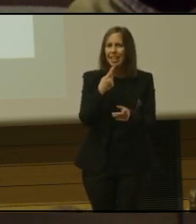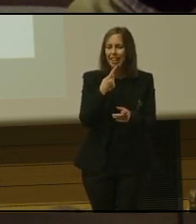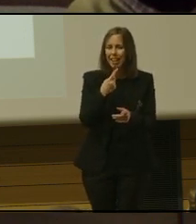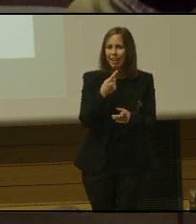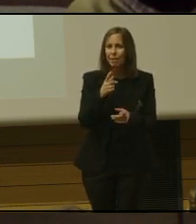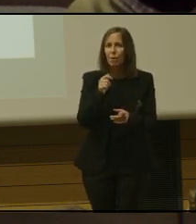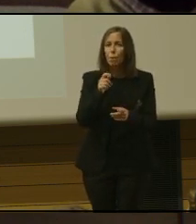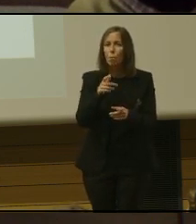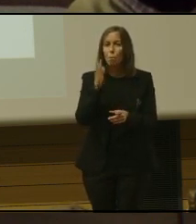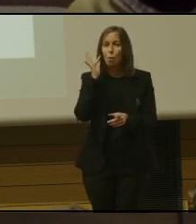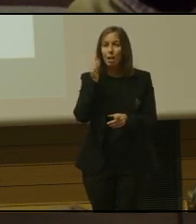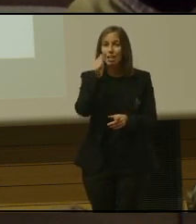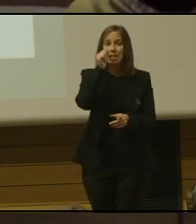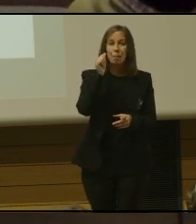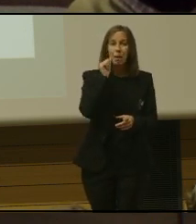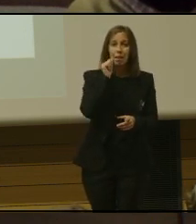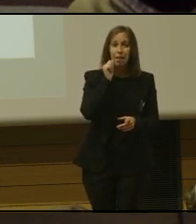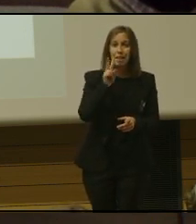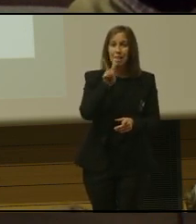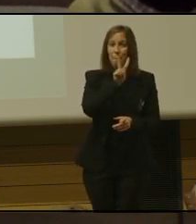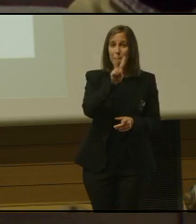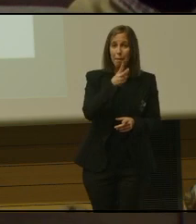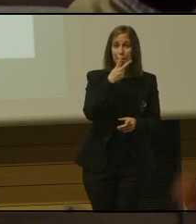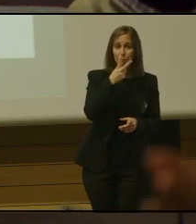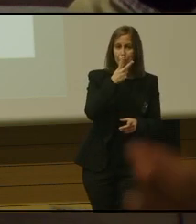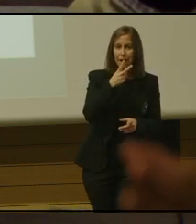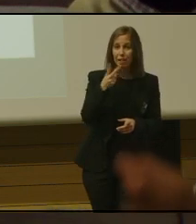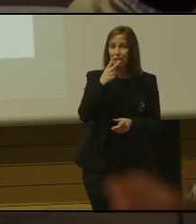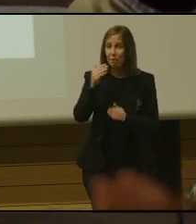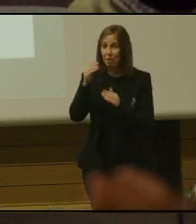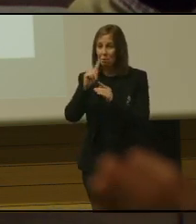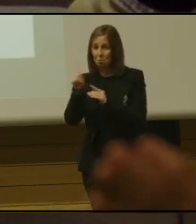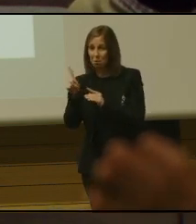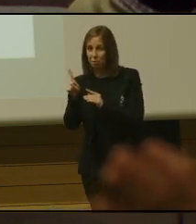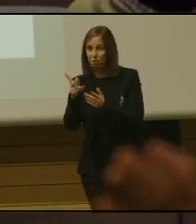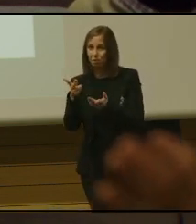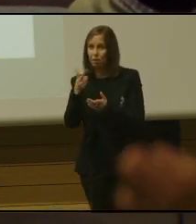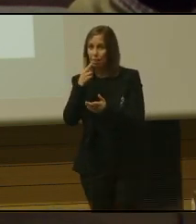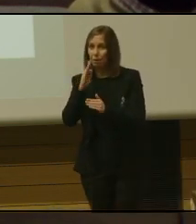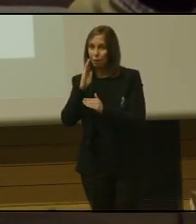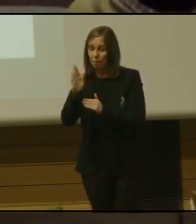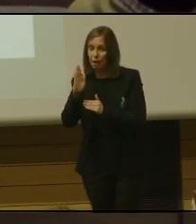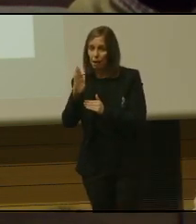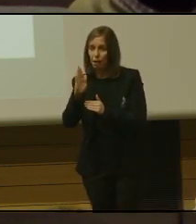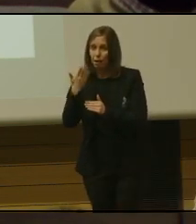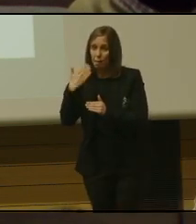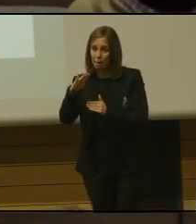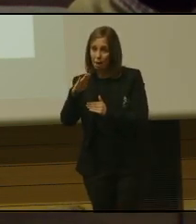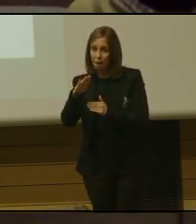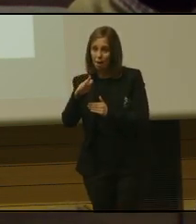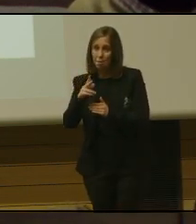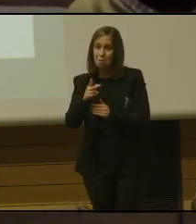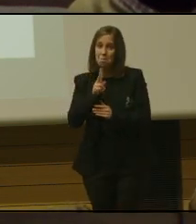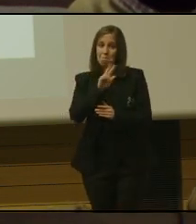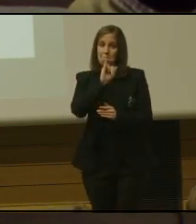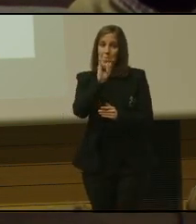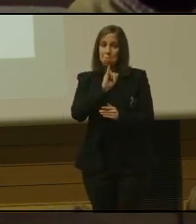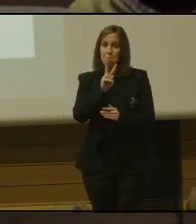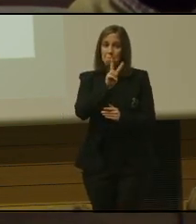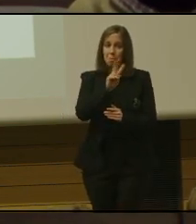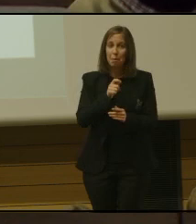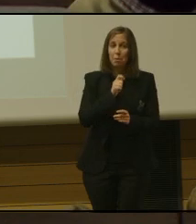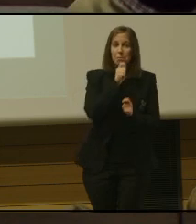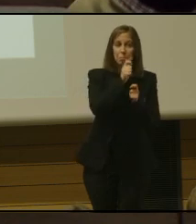vapes, que fumen tabaco. Bueno, se sabe que el tabaco es muy malo, entonces tú le dices, bueno, te doy esto que no sé si va a ser igual de